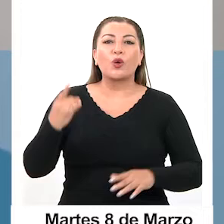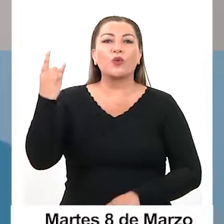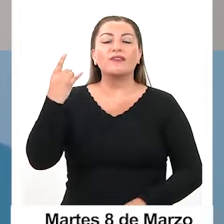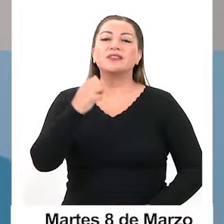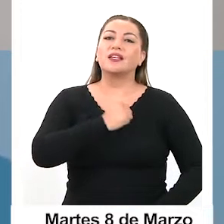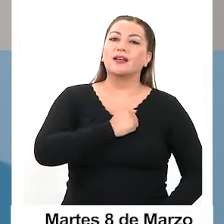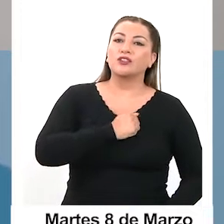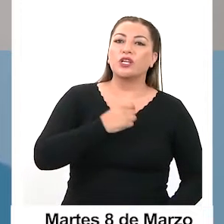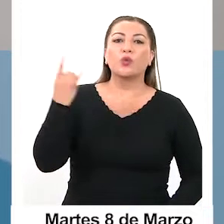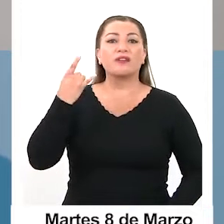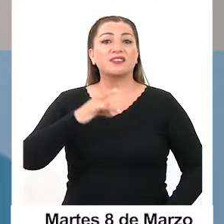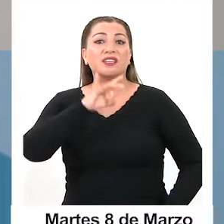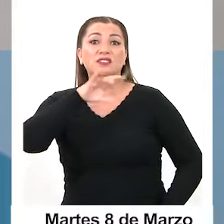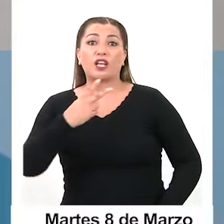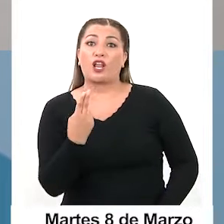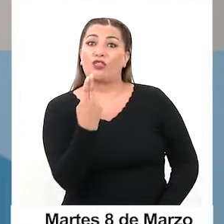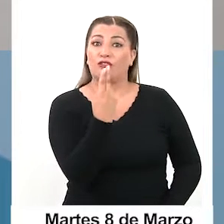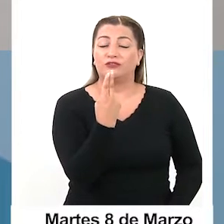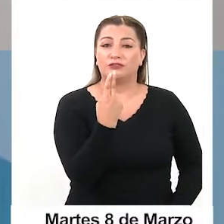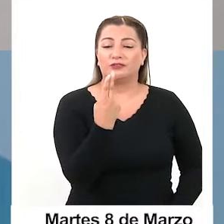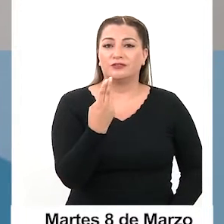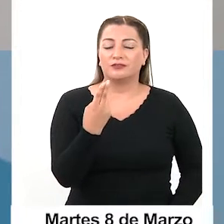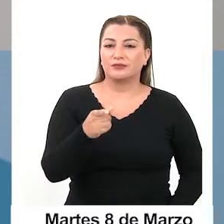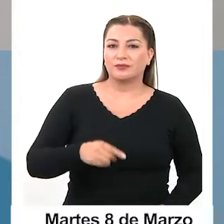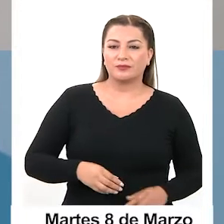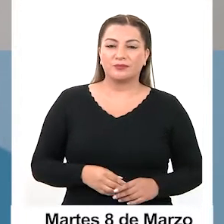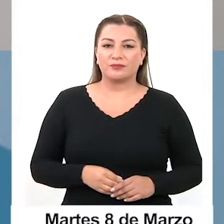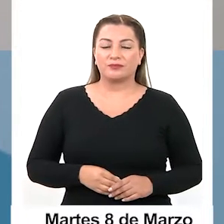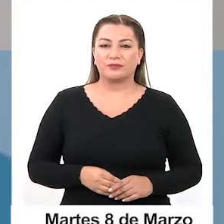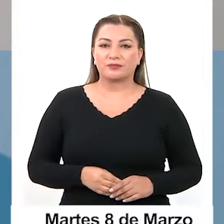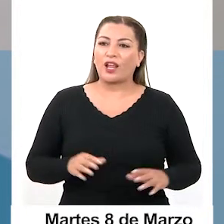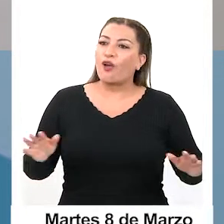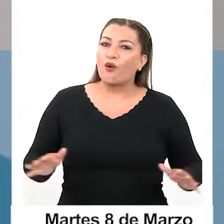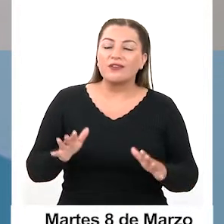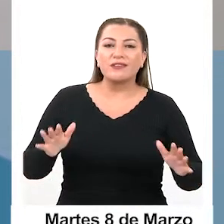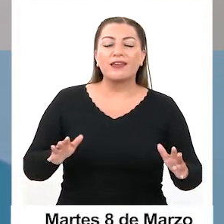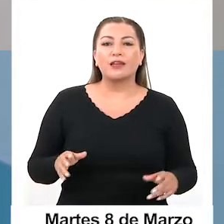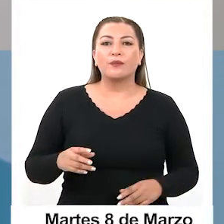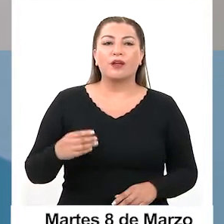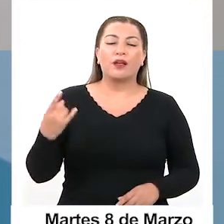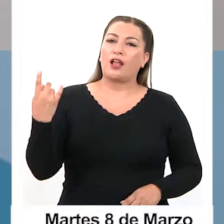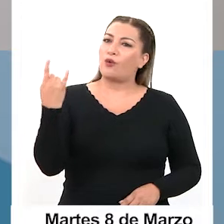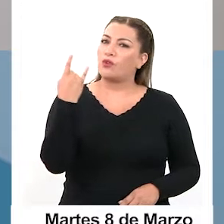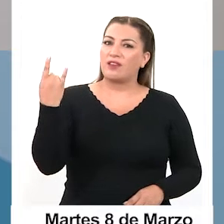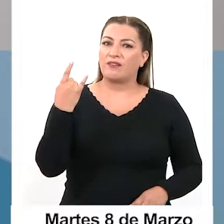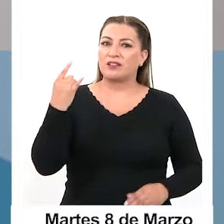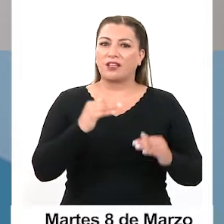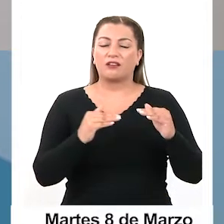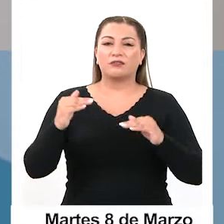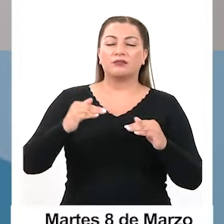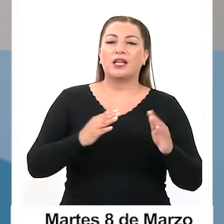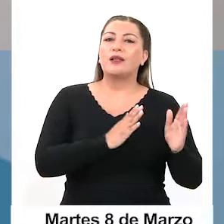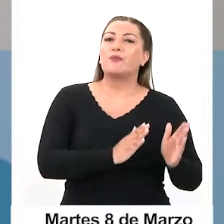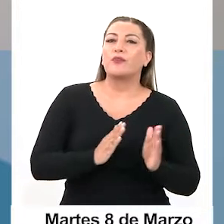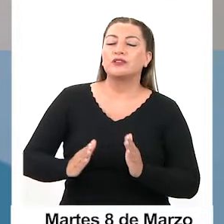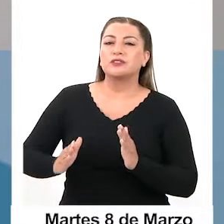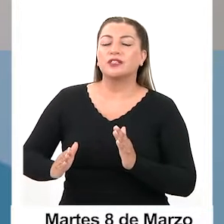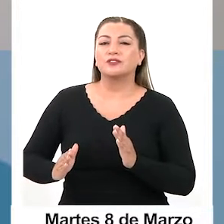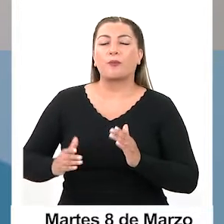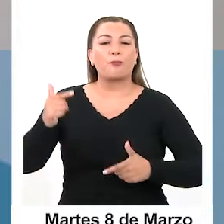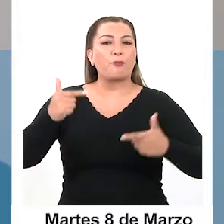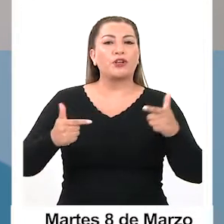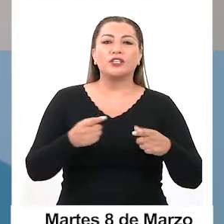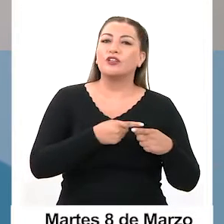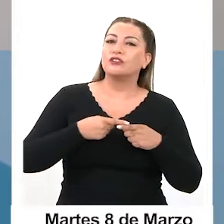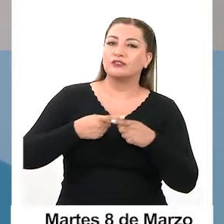Universidad Católica, la Universidad de Chile en conjunto, con las ganas de poner las universidades a disposición de los procesos políticos y sociales que